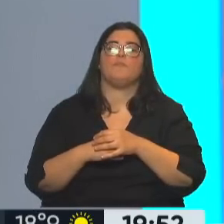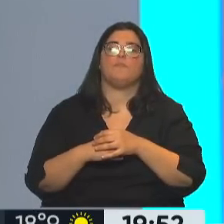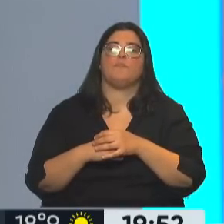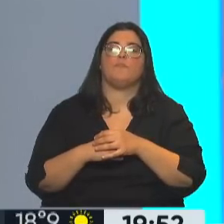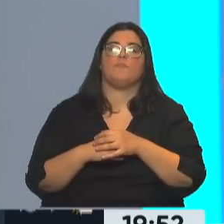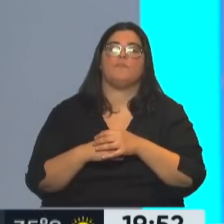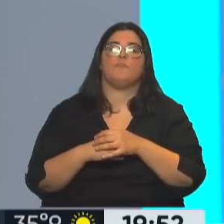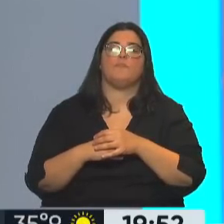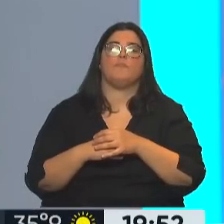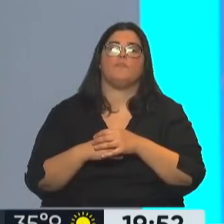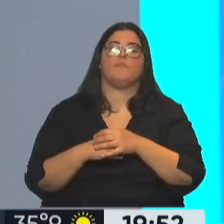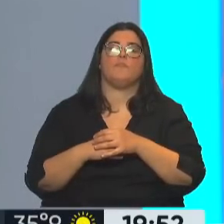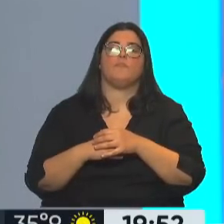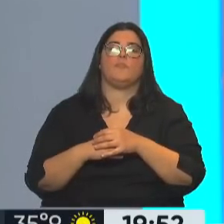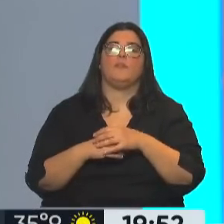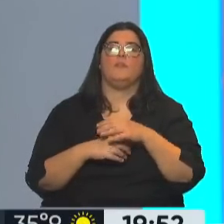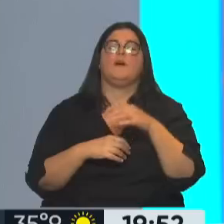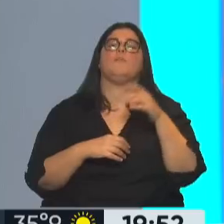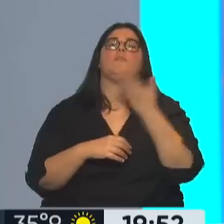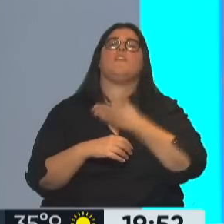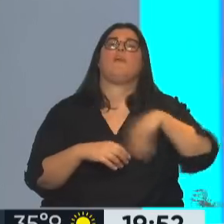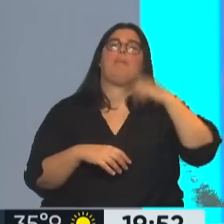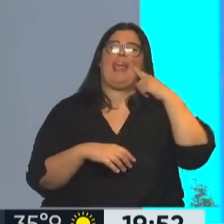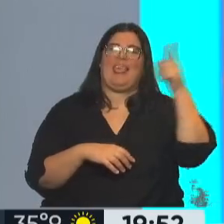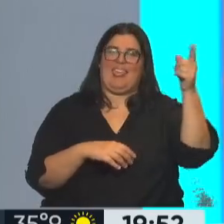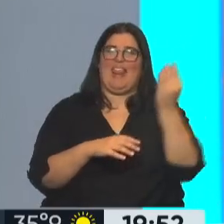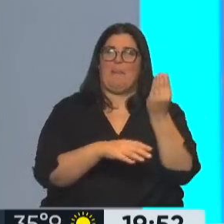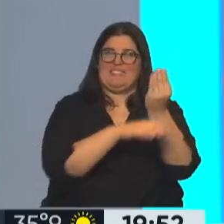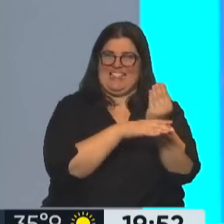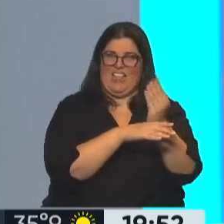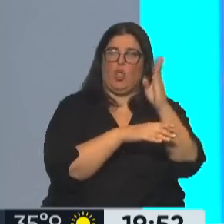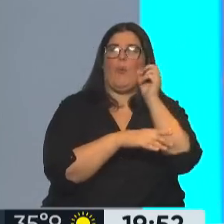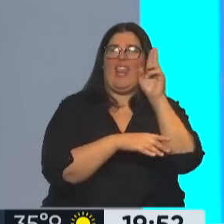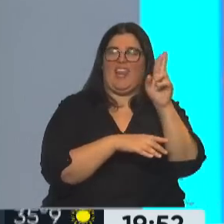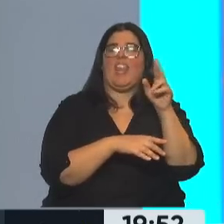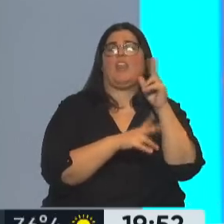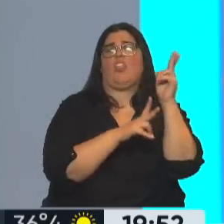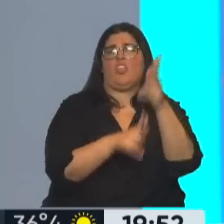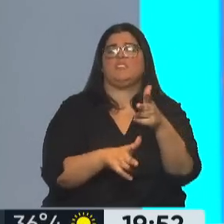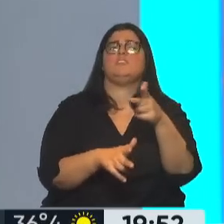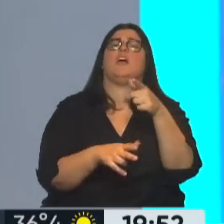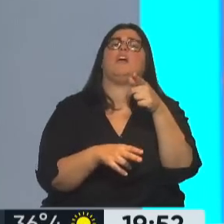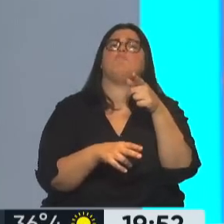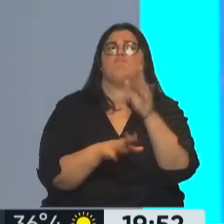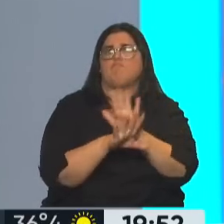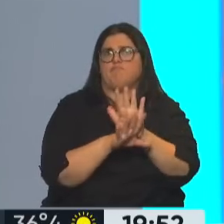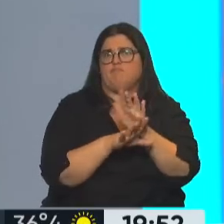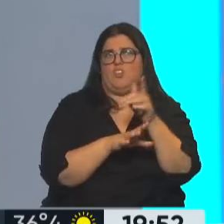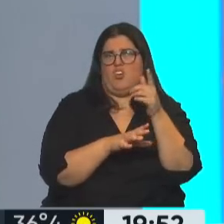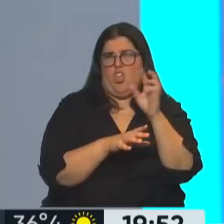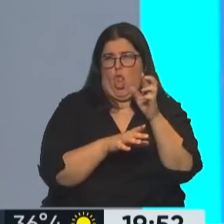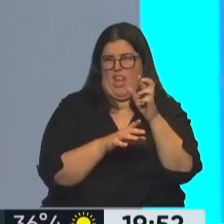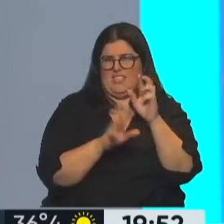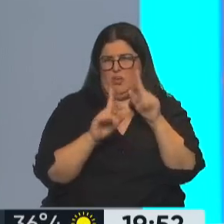planteó dolarización no en la Argentina. Representante del fondo, miembro del fondo, responsable en buena parte o en buena medida de lo que pasó